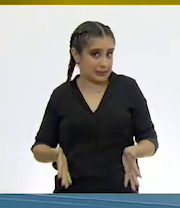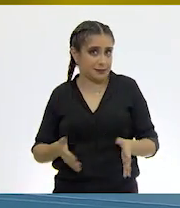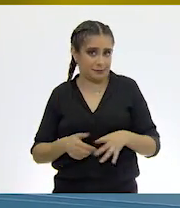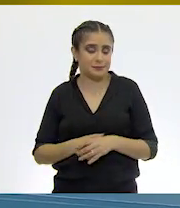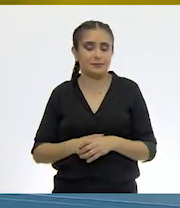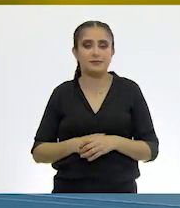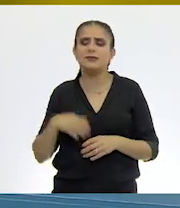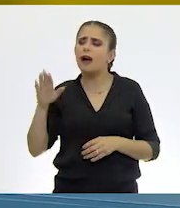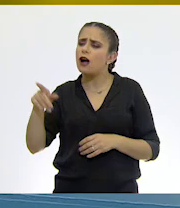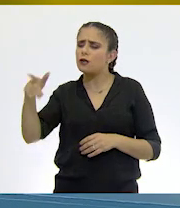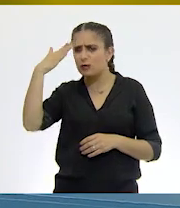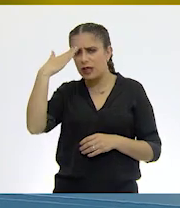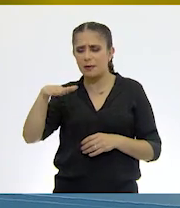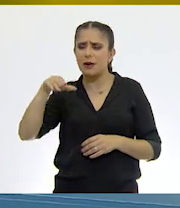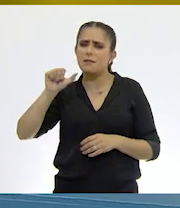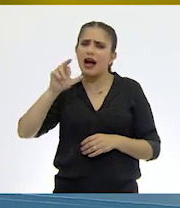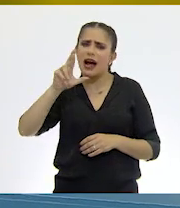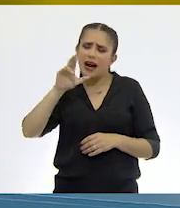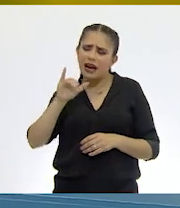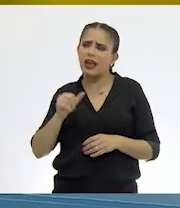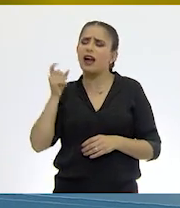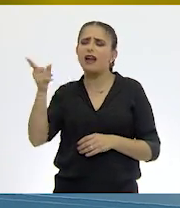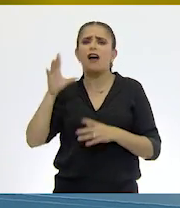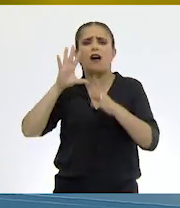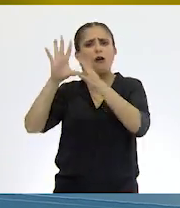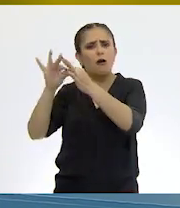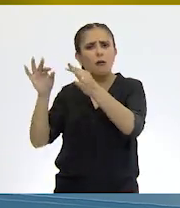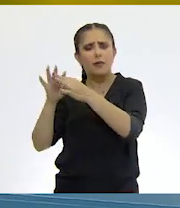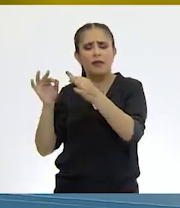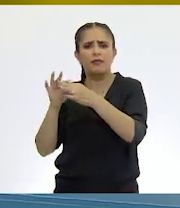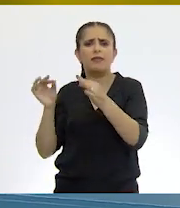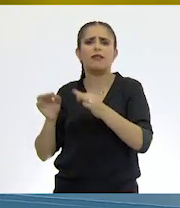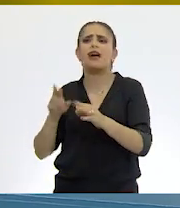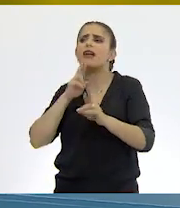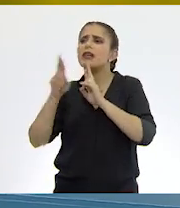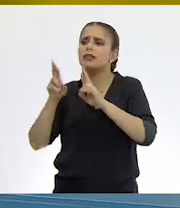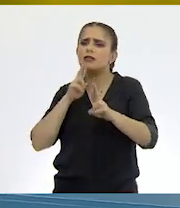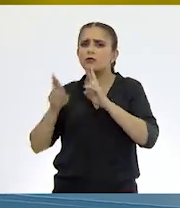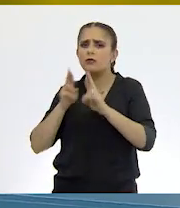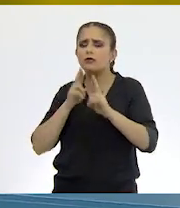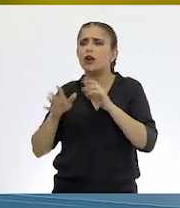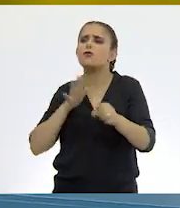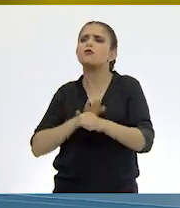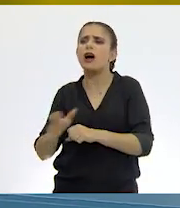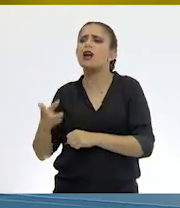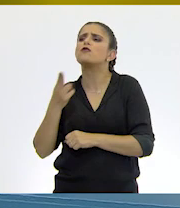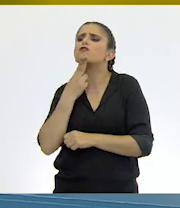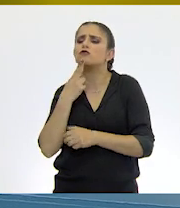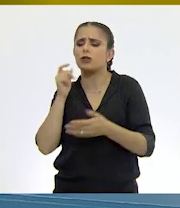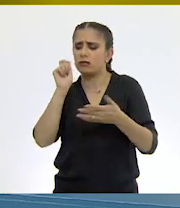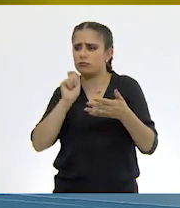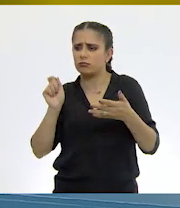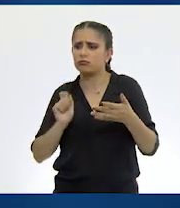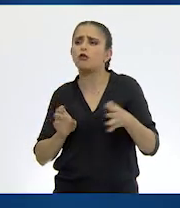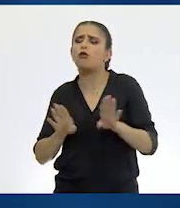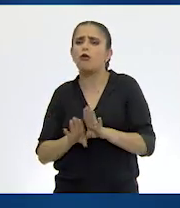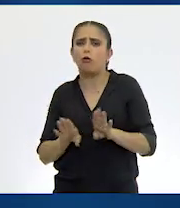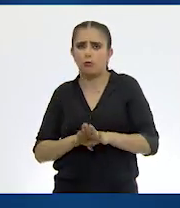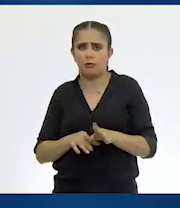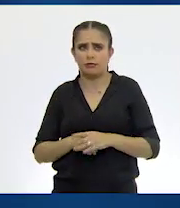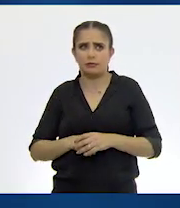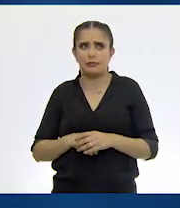sabes, María, ¿te han comentado para las respuestas si utilizamos algún signo en especial?